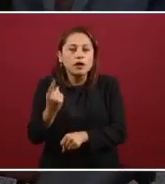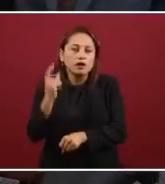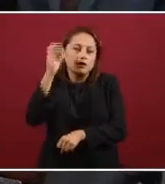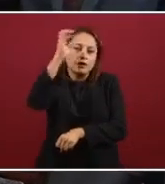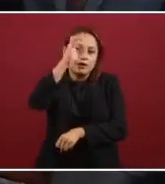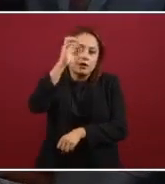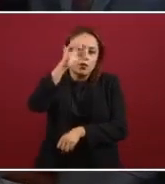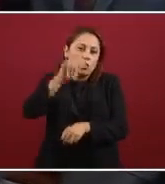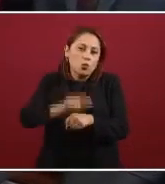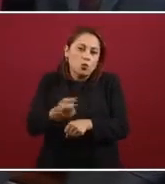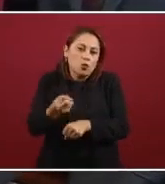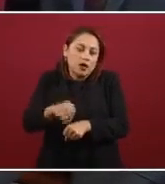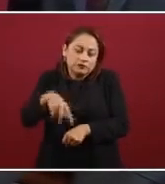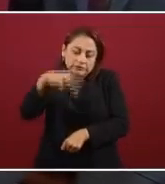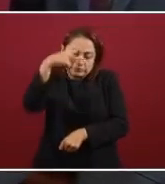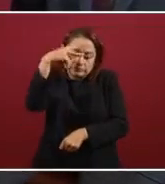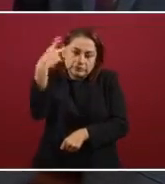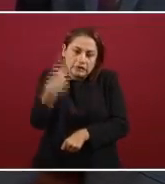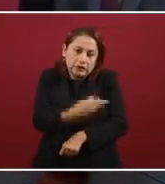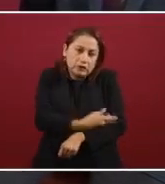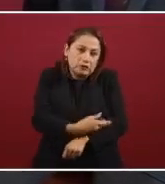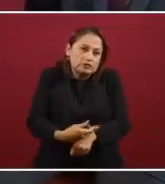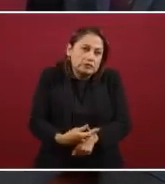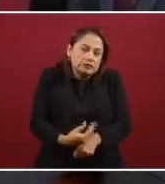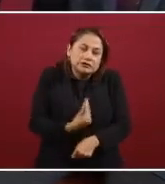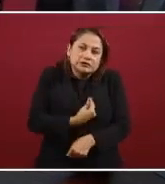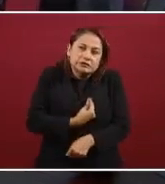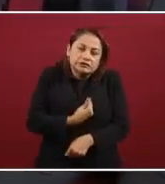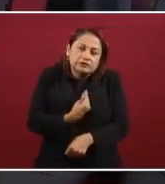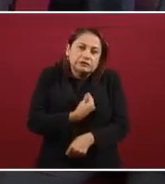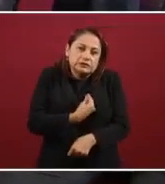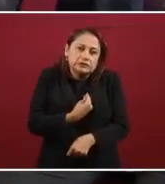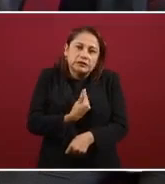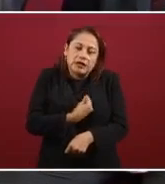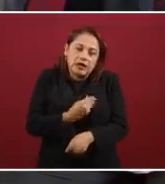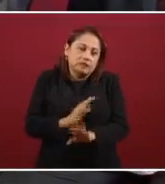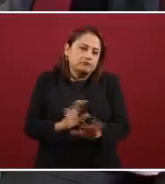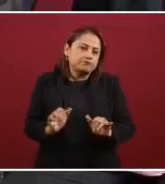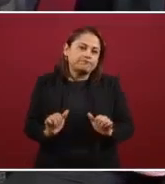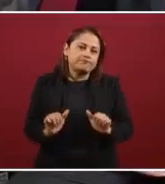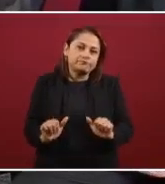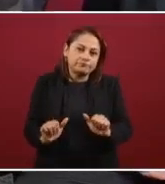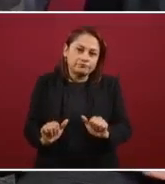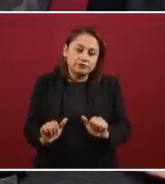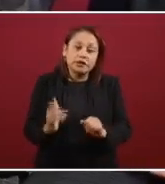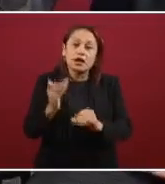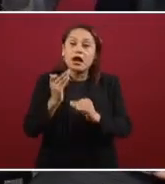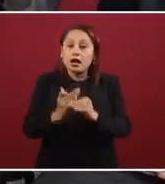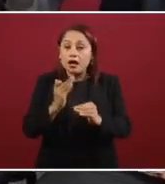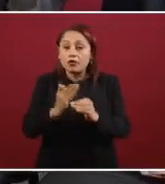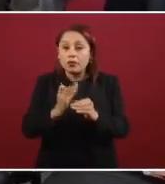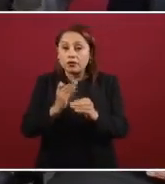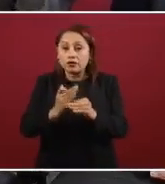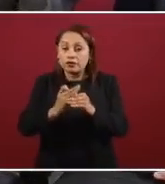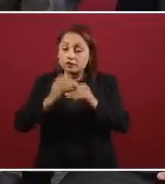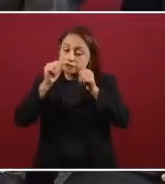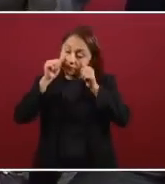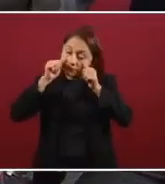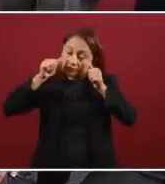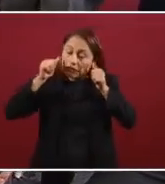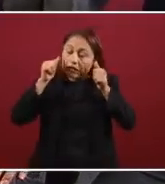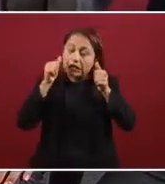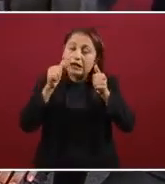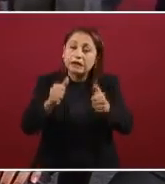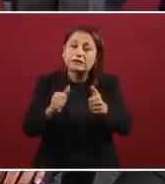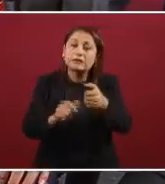familias. Entonces, tenemos que atender las